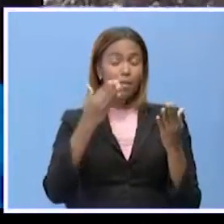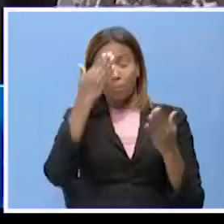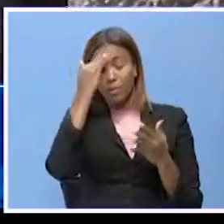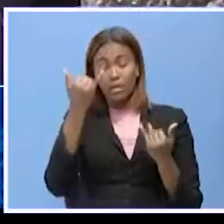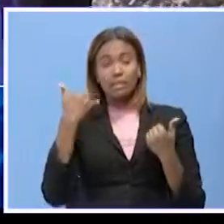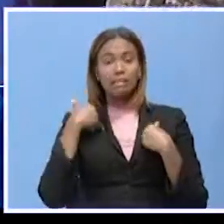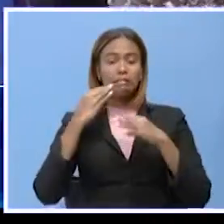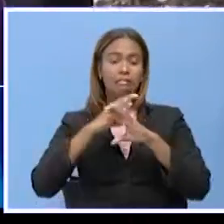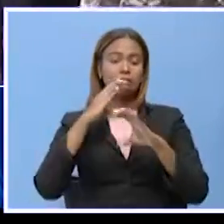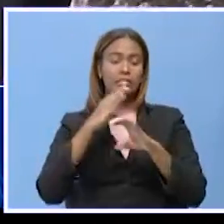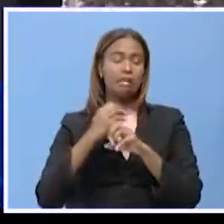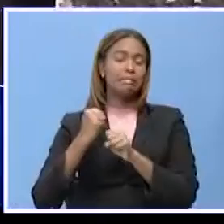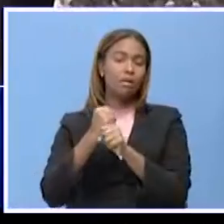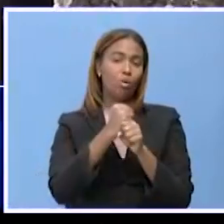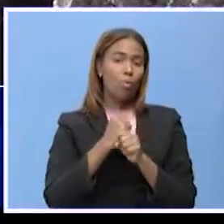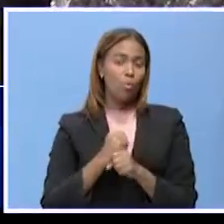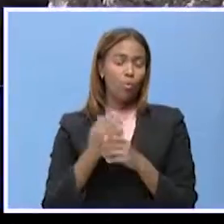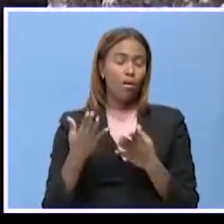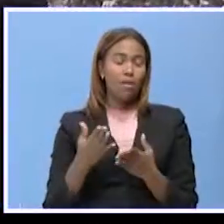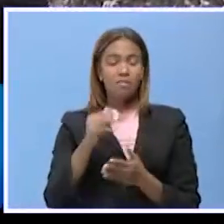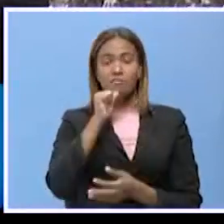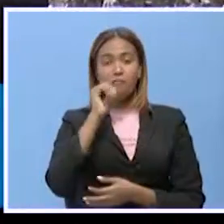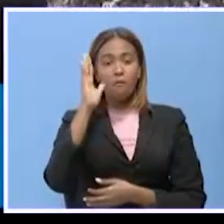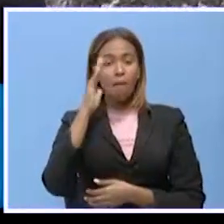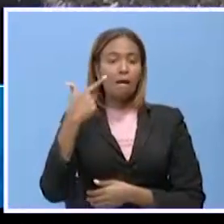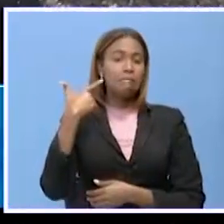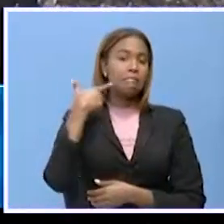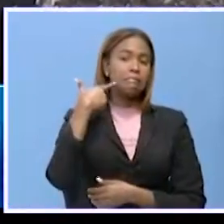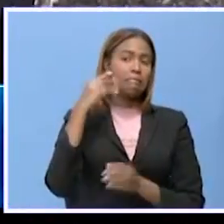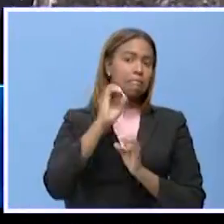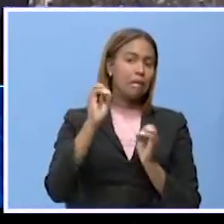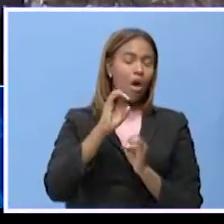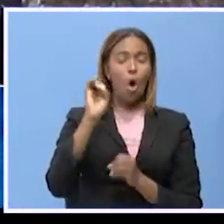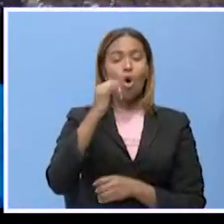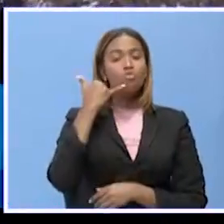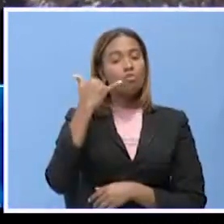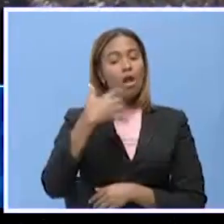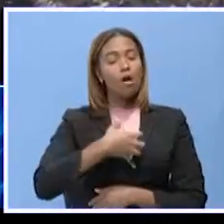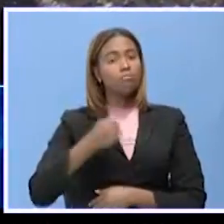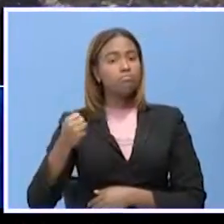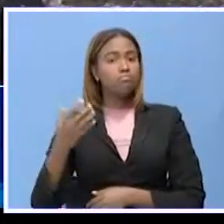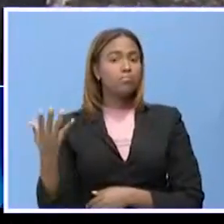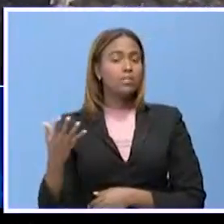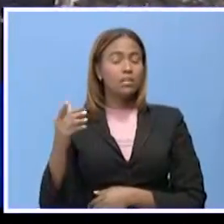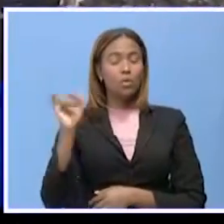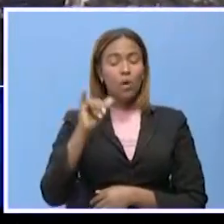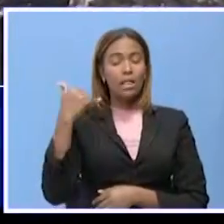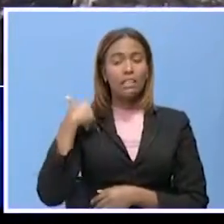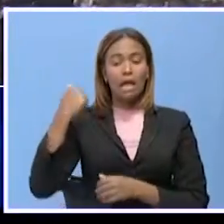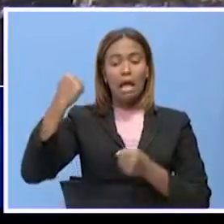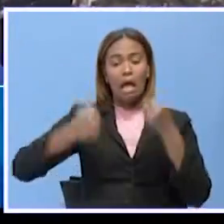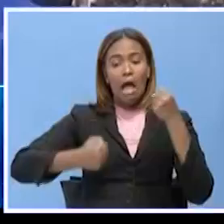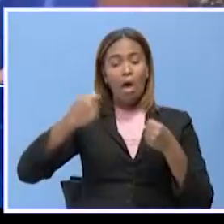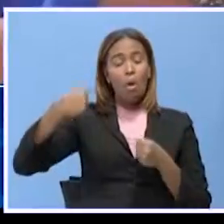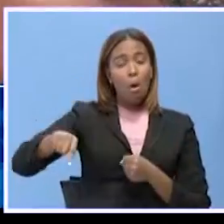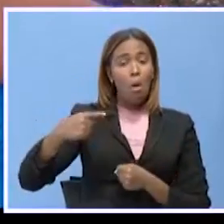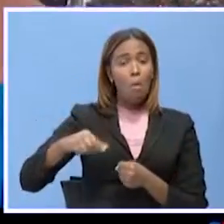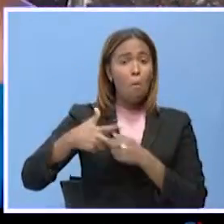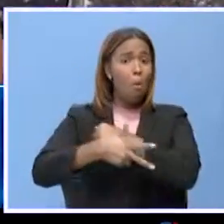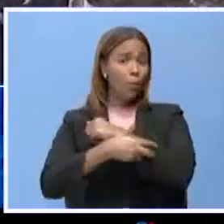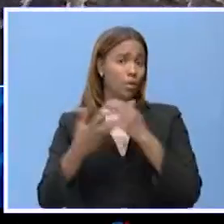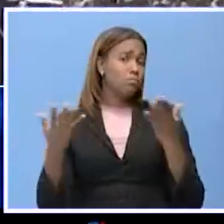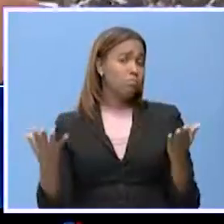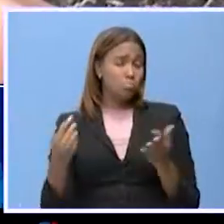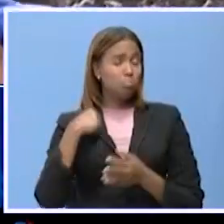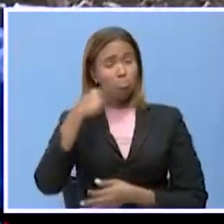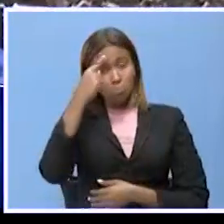en un transporte seguro, ya no vas a sufrir atracos, de que te saquen el celular, ni te va a montar en carro pirata. Yo siento en un sentido que es